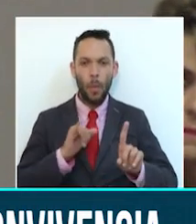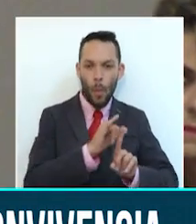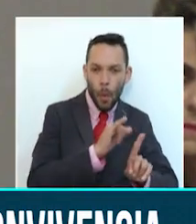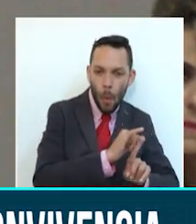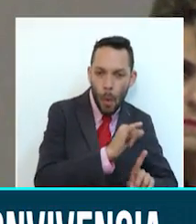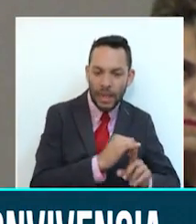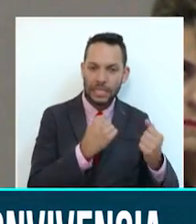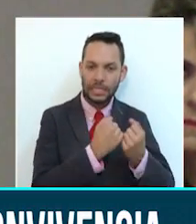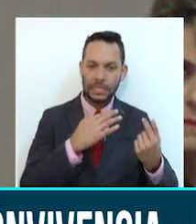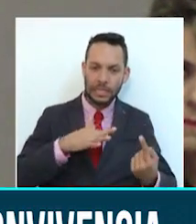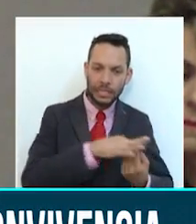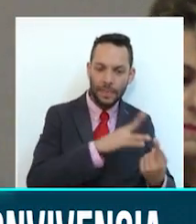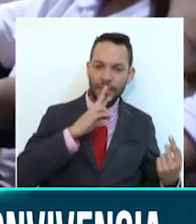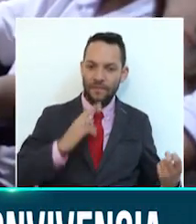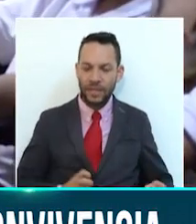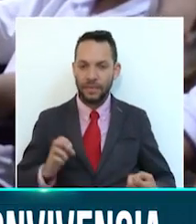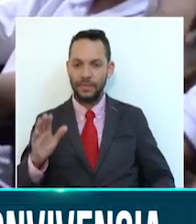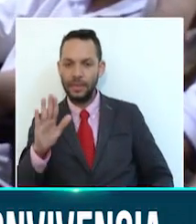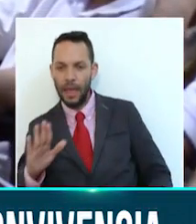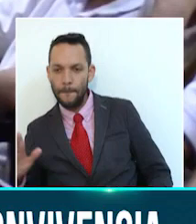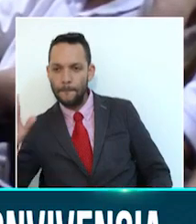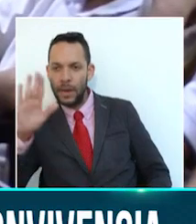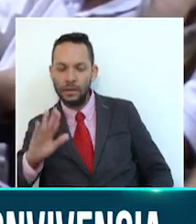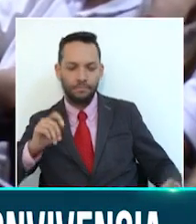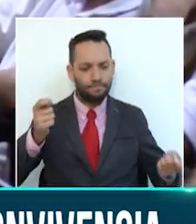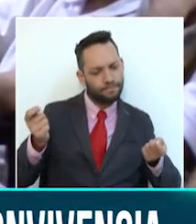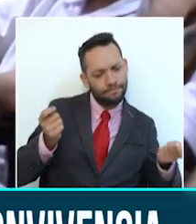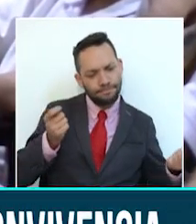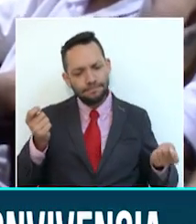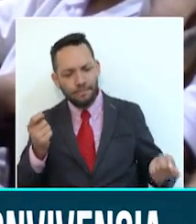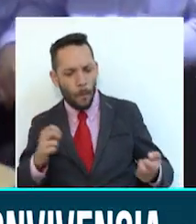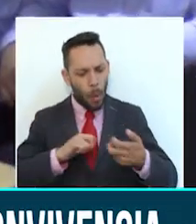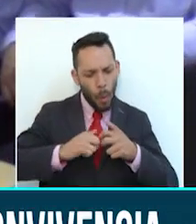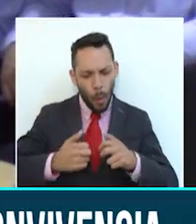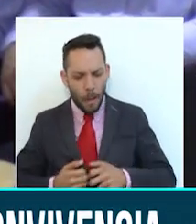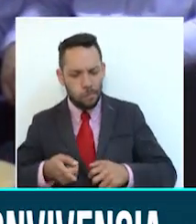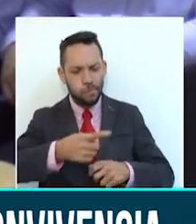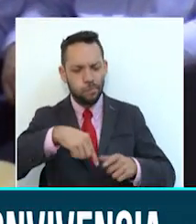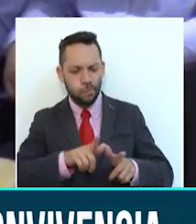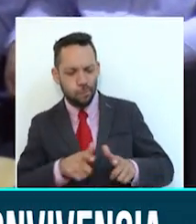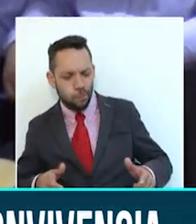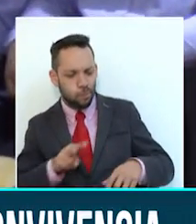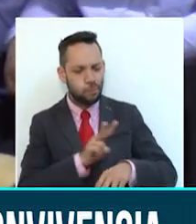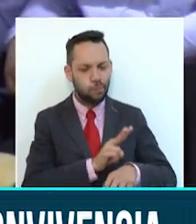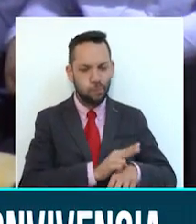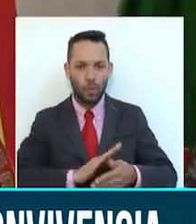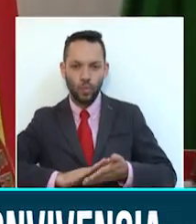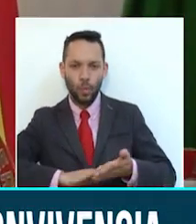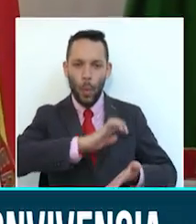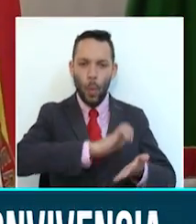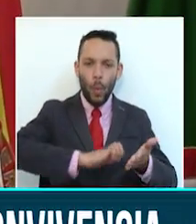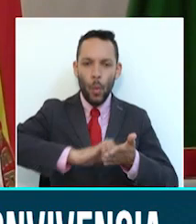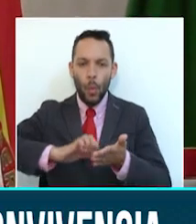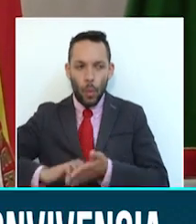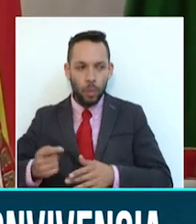donde el departamento y otras instituciones le apuestan para erradicar estas problemáticas que alteran el entorno de los estudiantes. Para